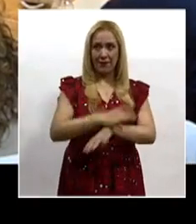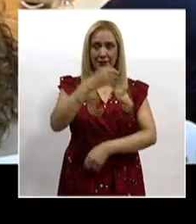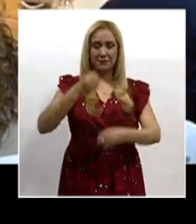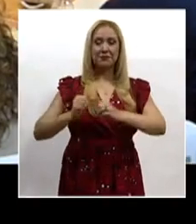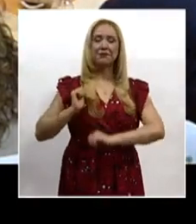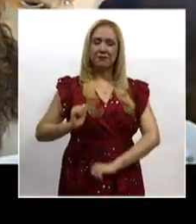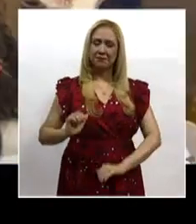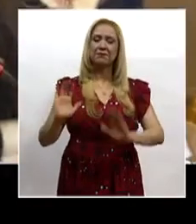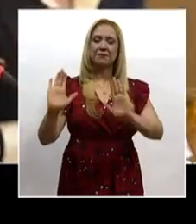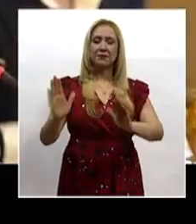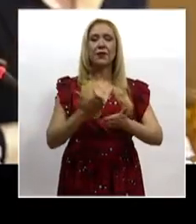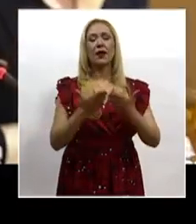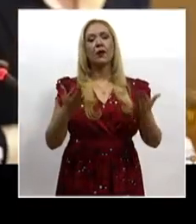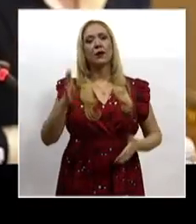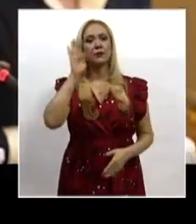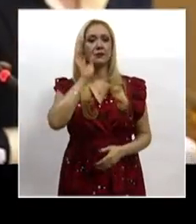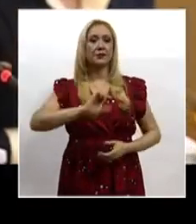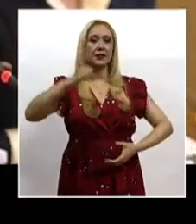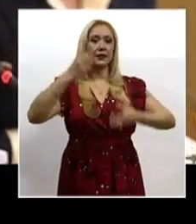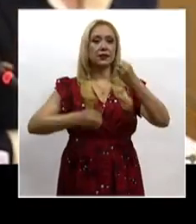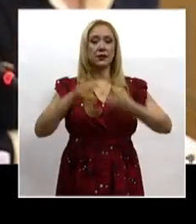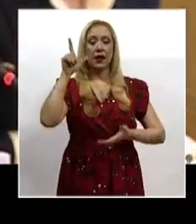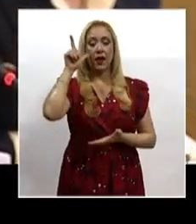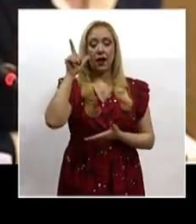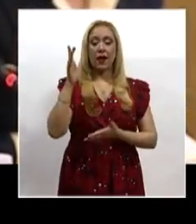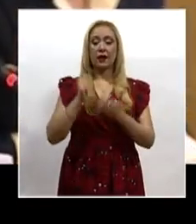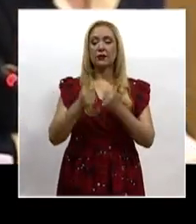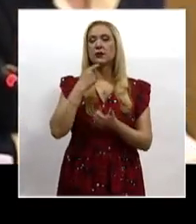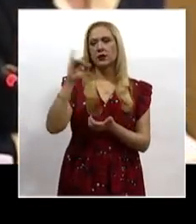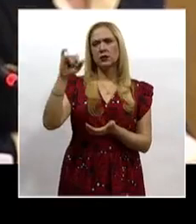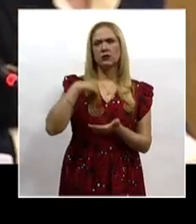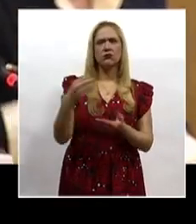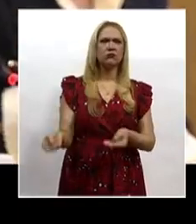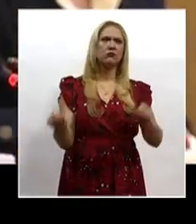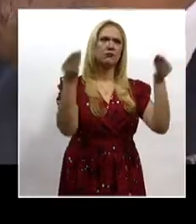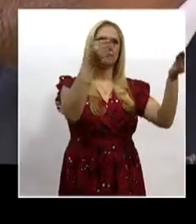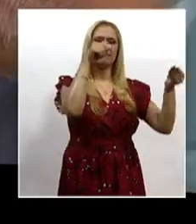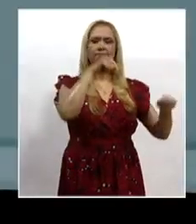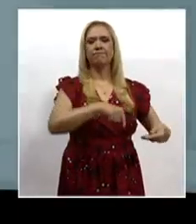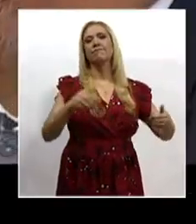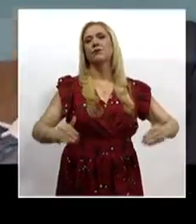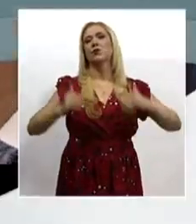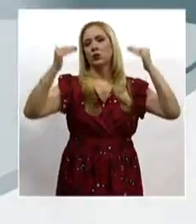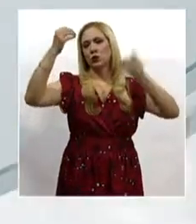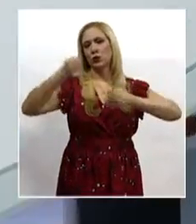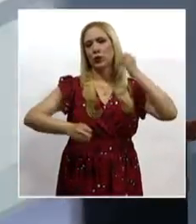Potisek aseguró que llevará las conclusiones de los foros al Pleno de la Suprema Corte.